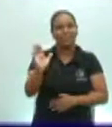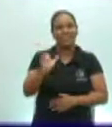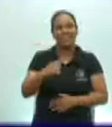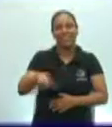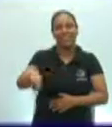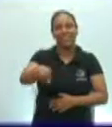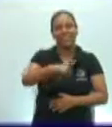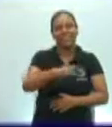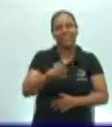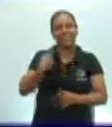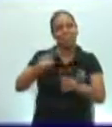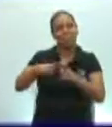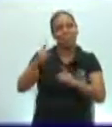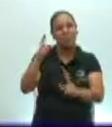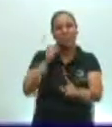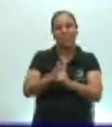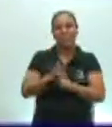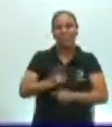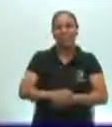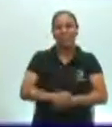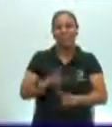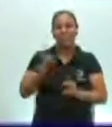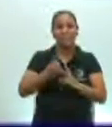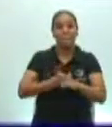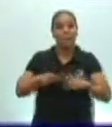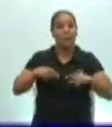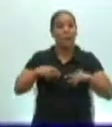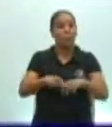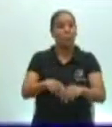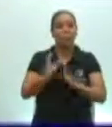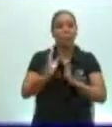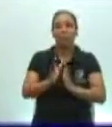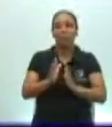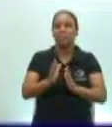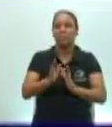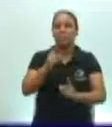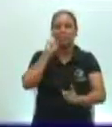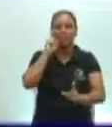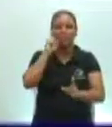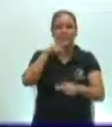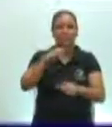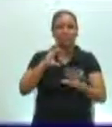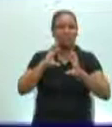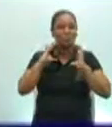ustedes hasta un próximo encuentro para juntos seguir descubriendo el